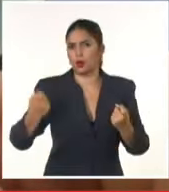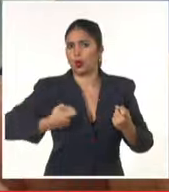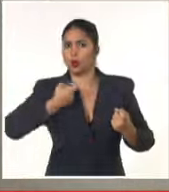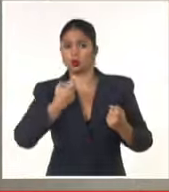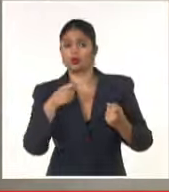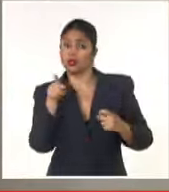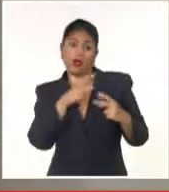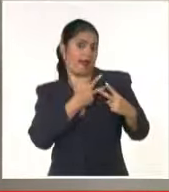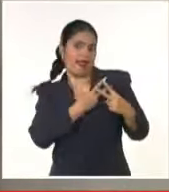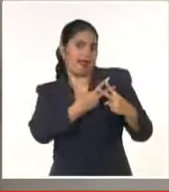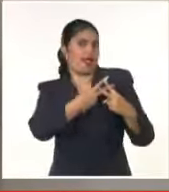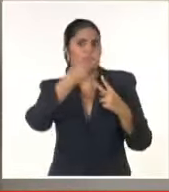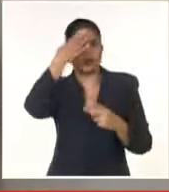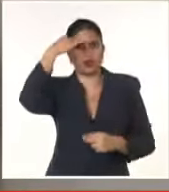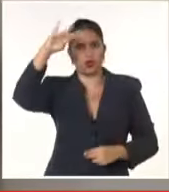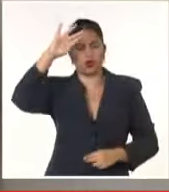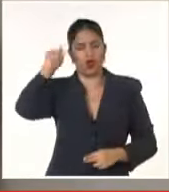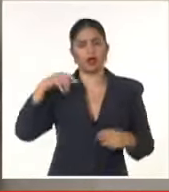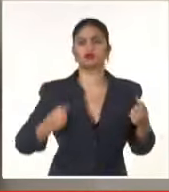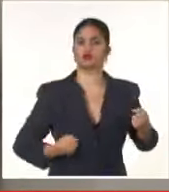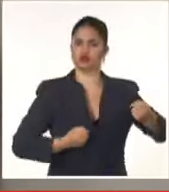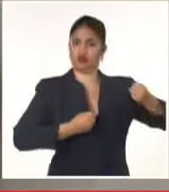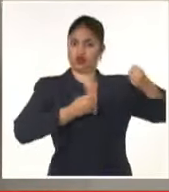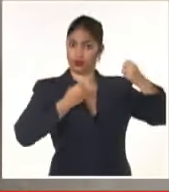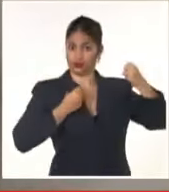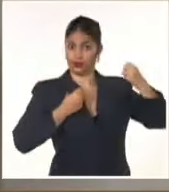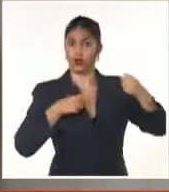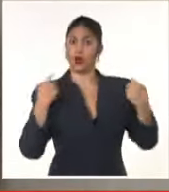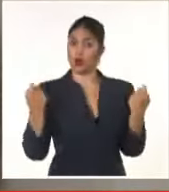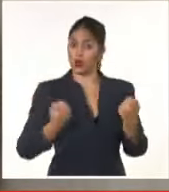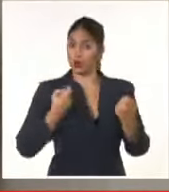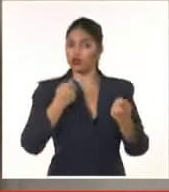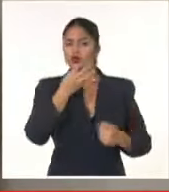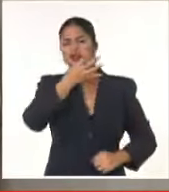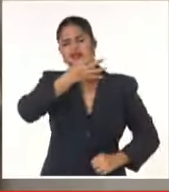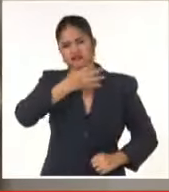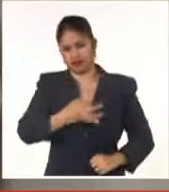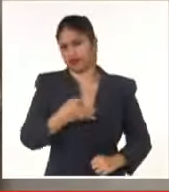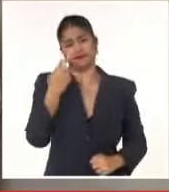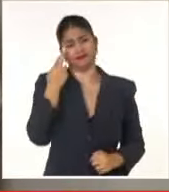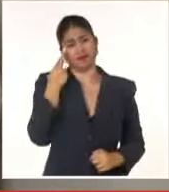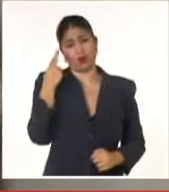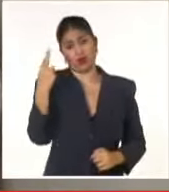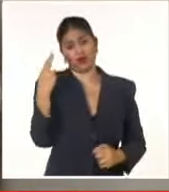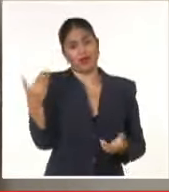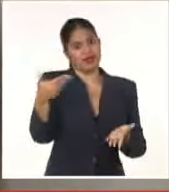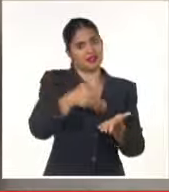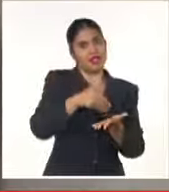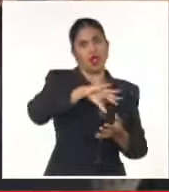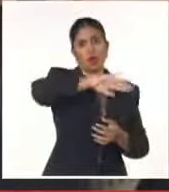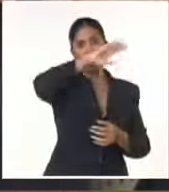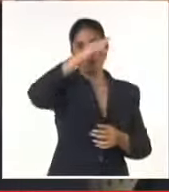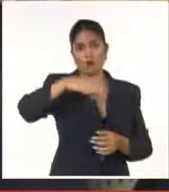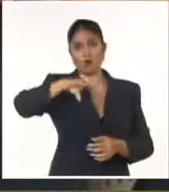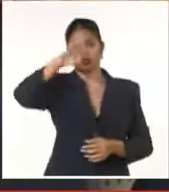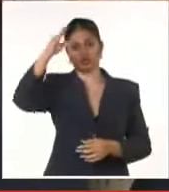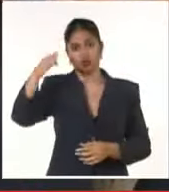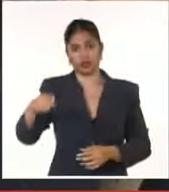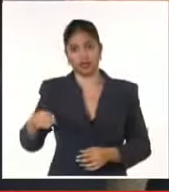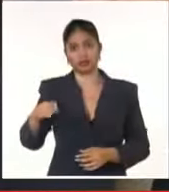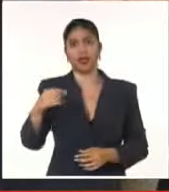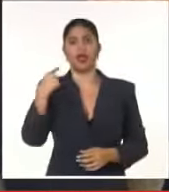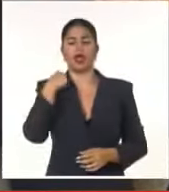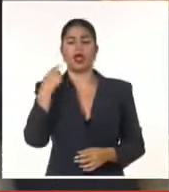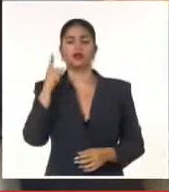Maestra. De esa época, guarda en su memoria su encuentro con Fidel a su llegada a las montañas en noviembre de